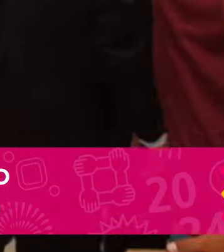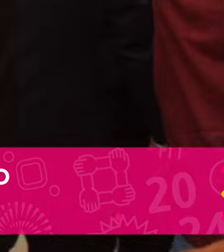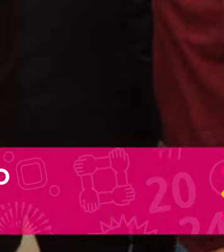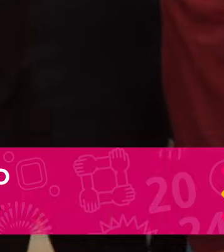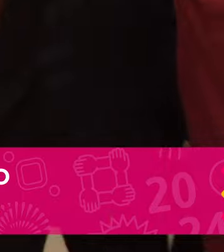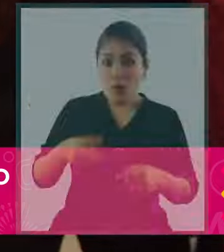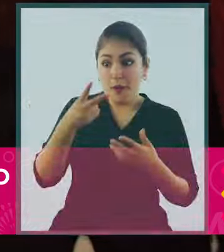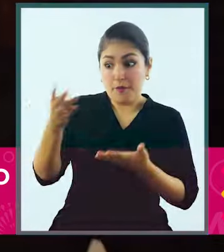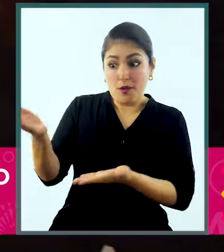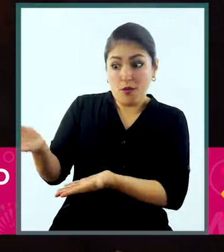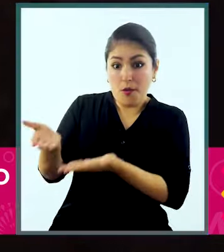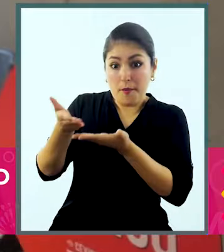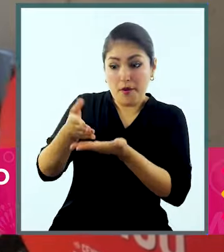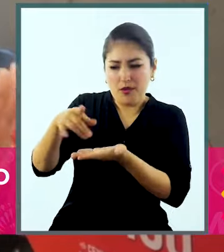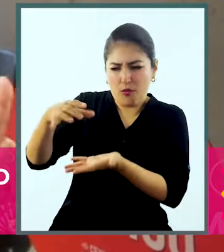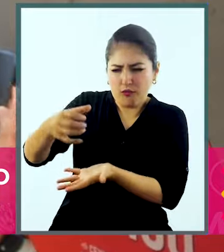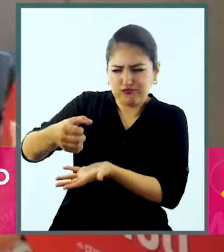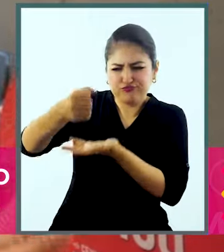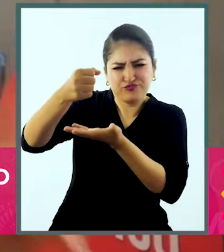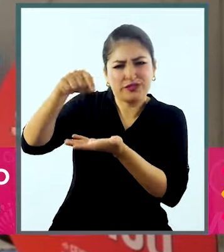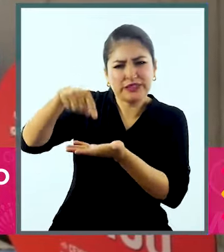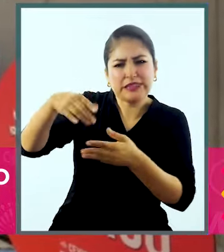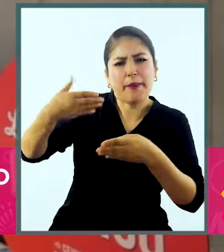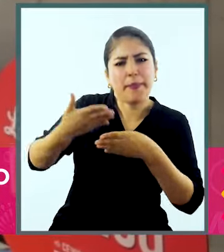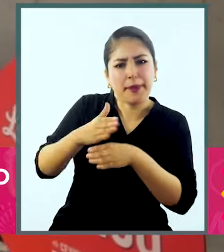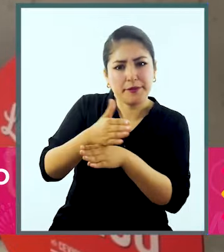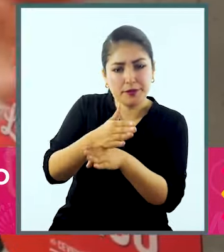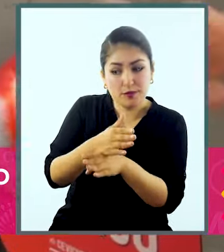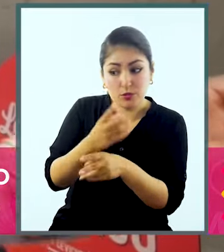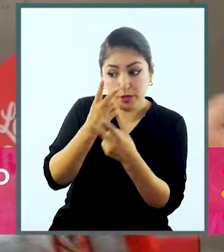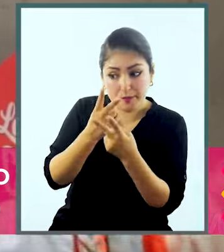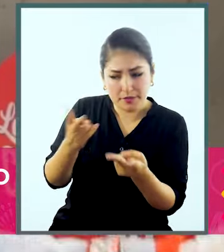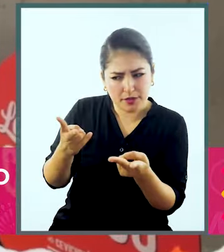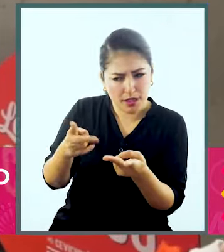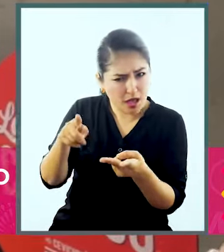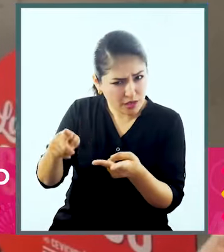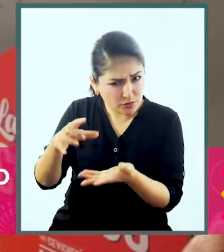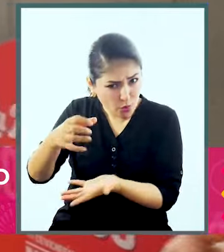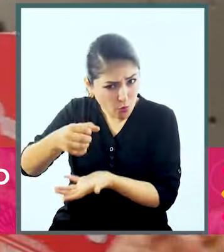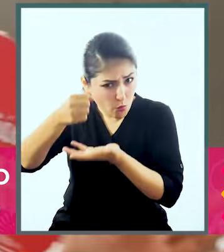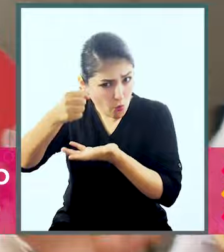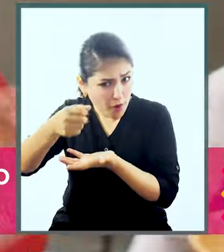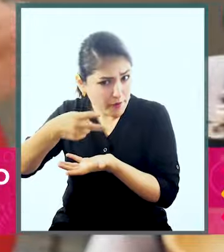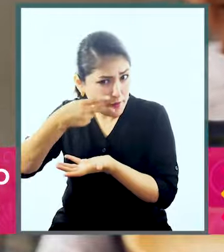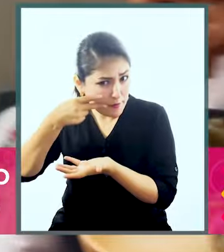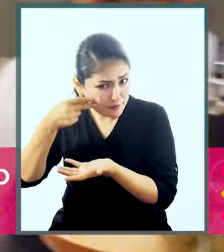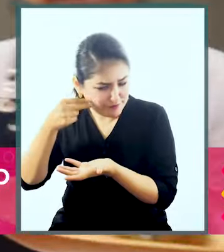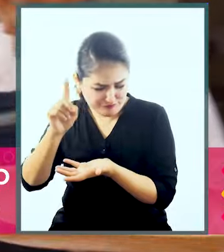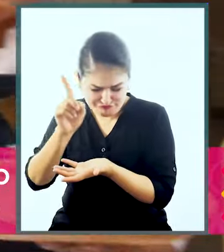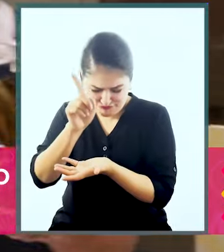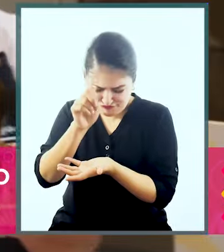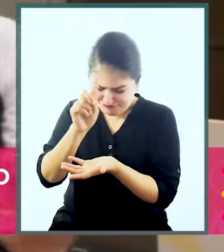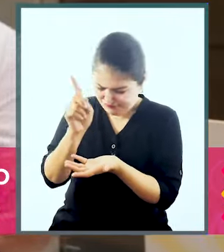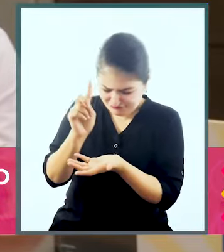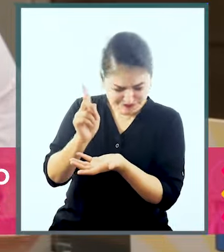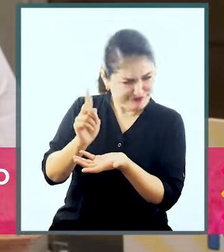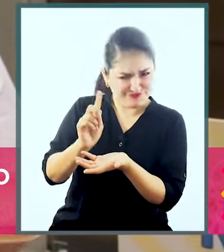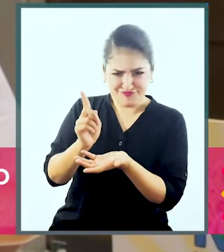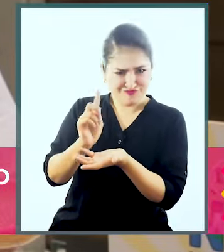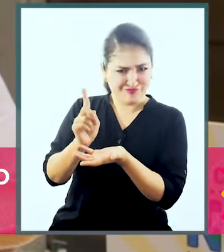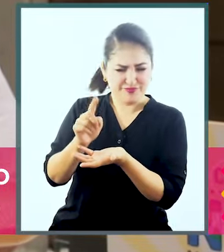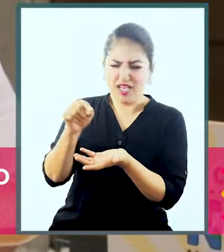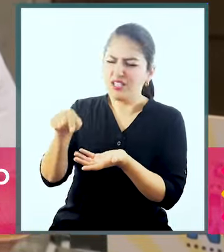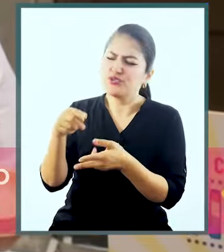Y nos encontramos con el plato bandera de Chimbote. Mírenlo, no es un juane,